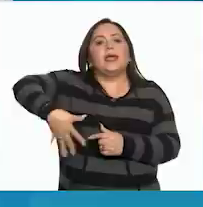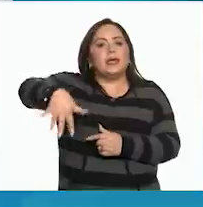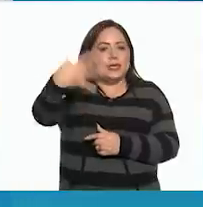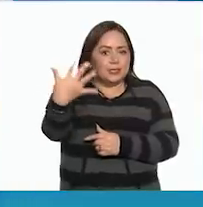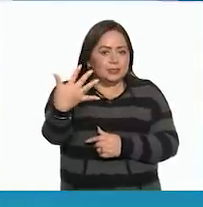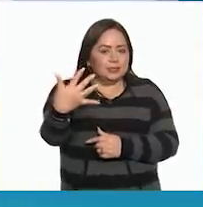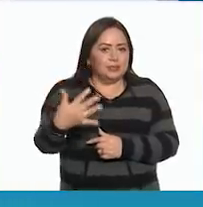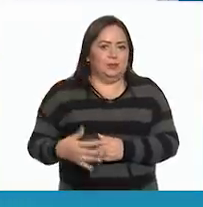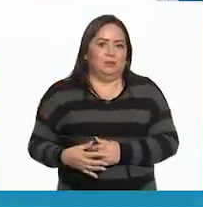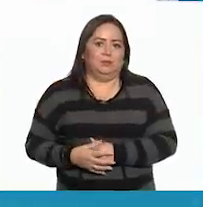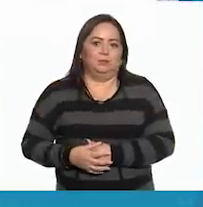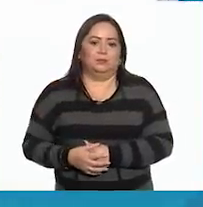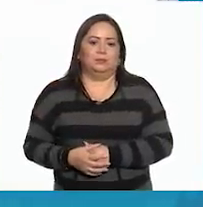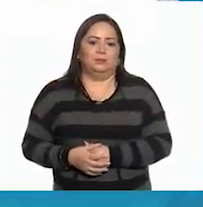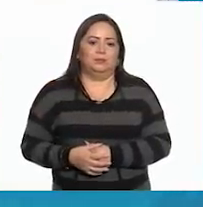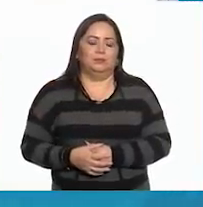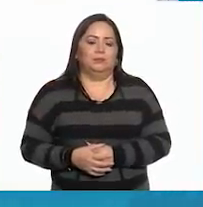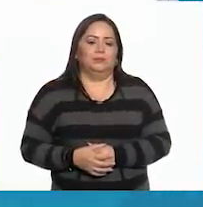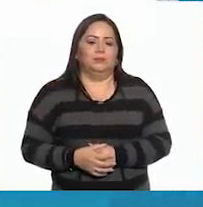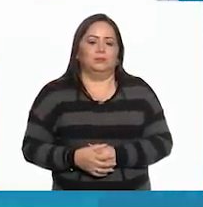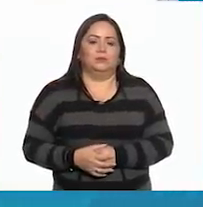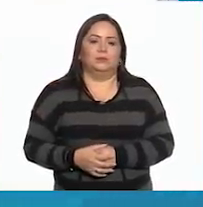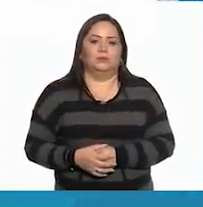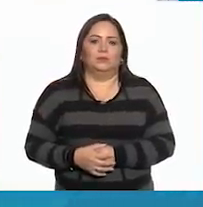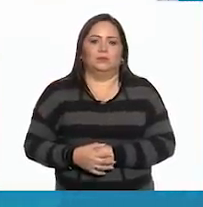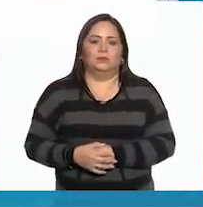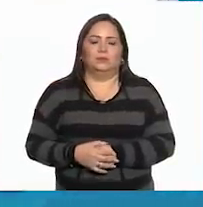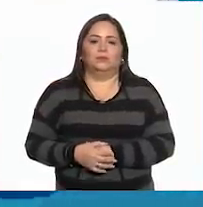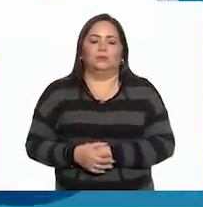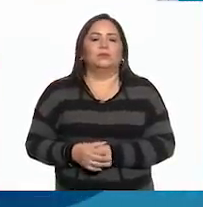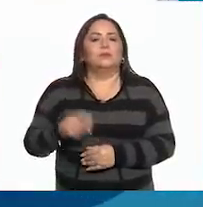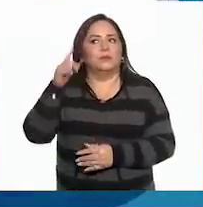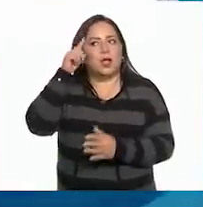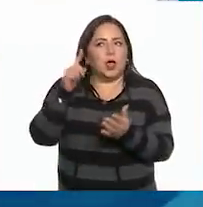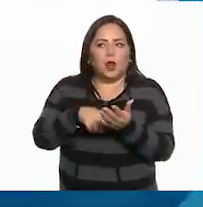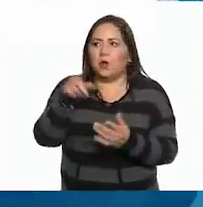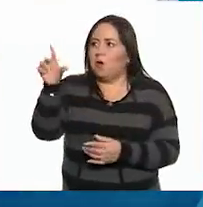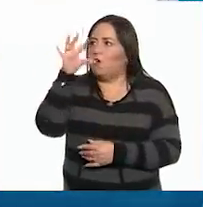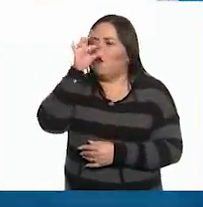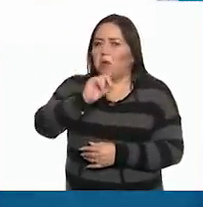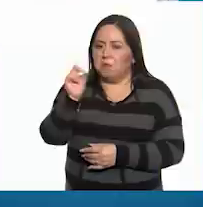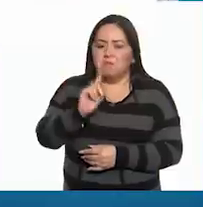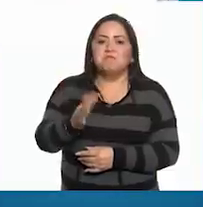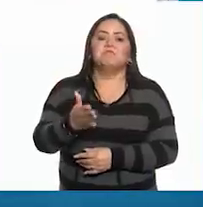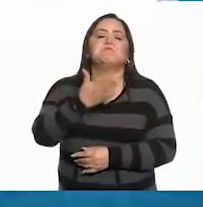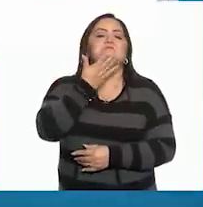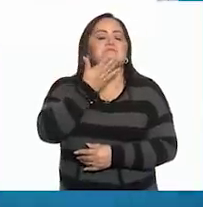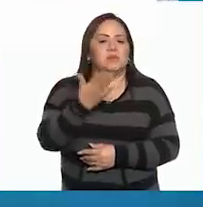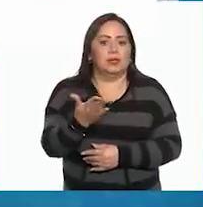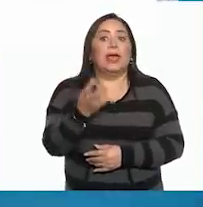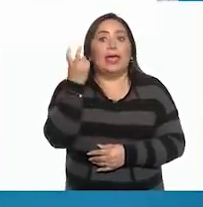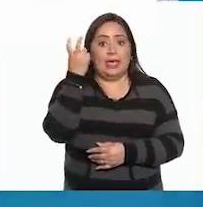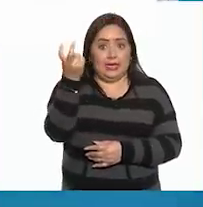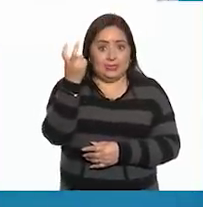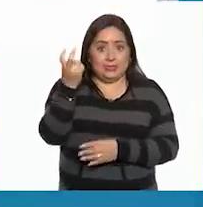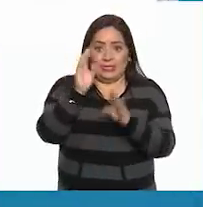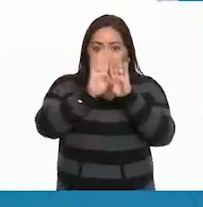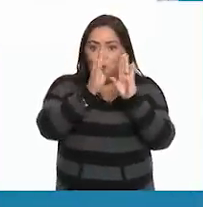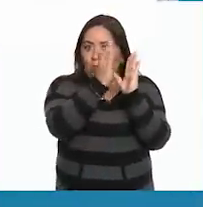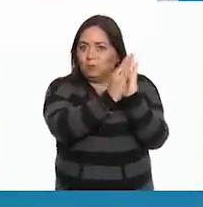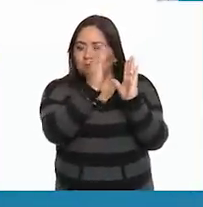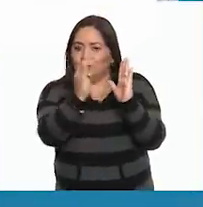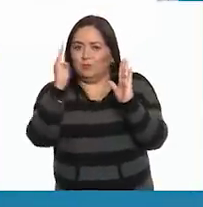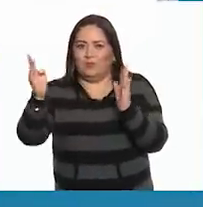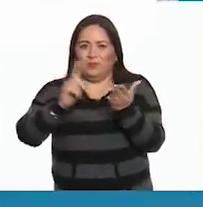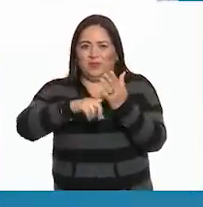15. Lo voy a anotar también en el pizarrón. Creo que no tiene falla tu razonamiento, Jenny. Así que las sucesiones de